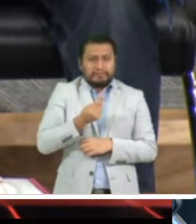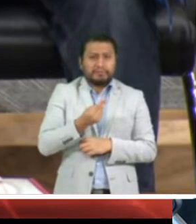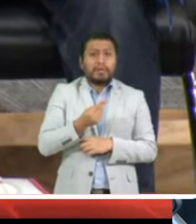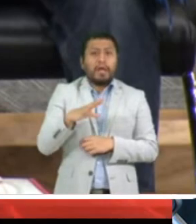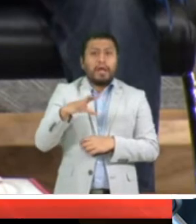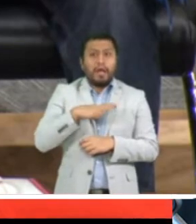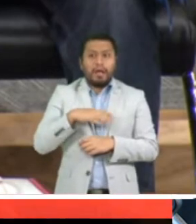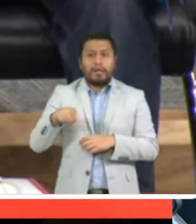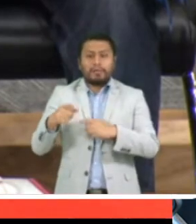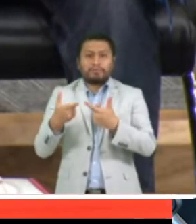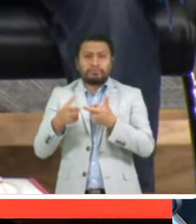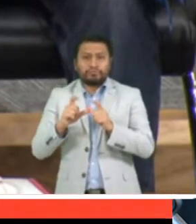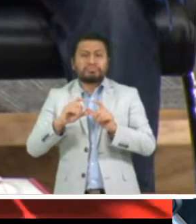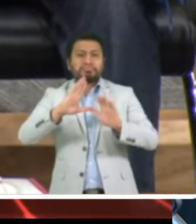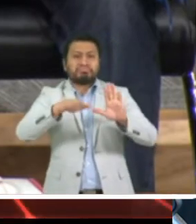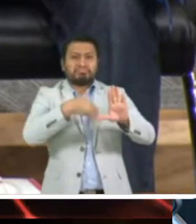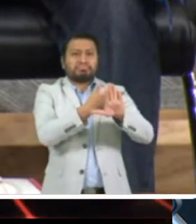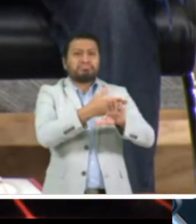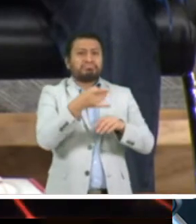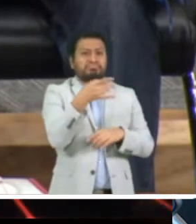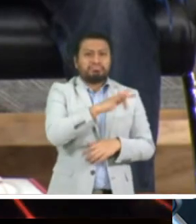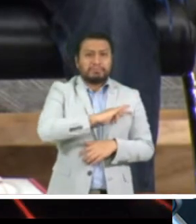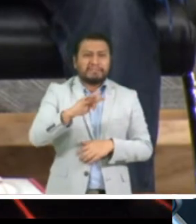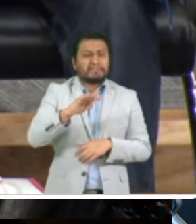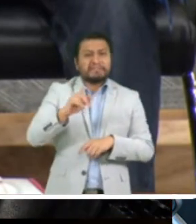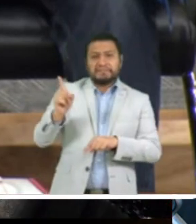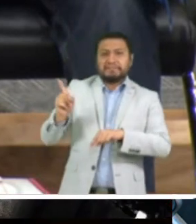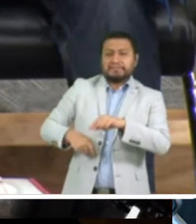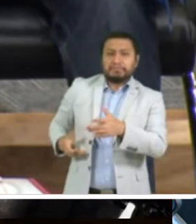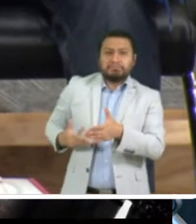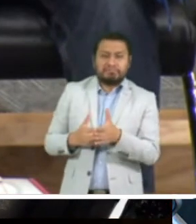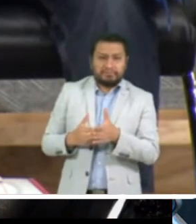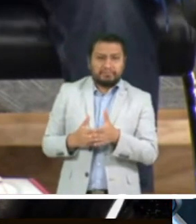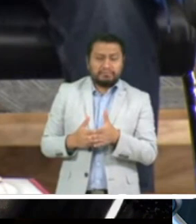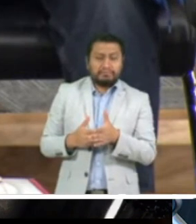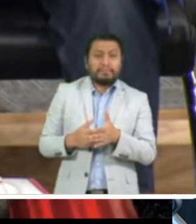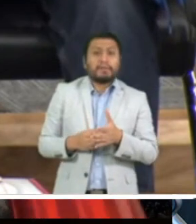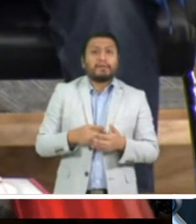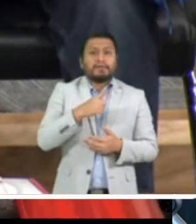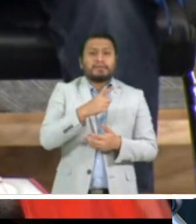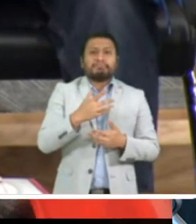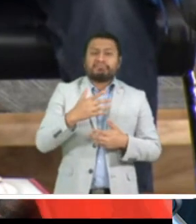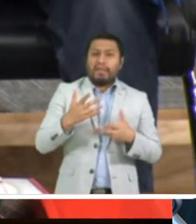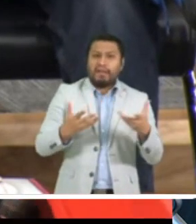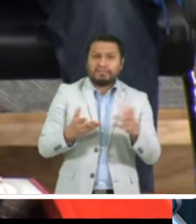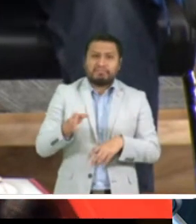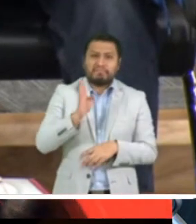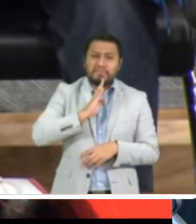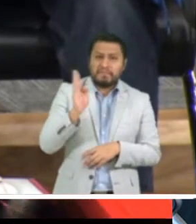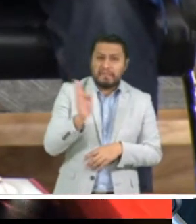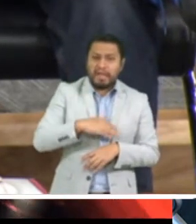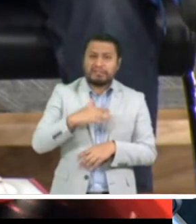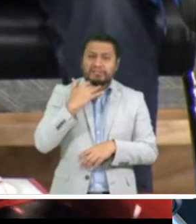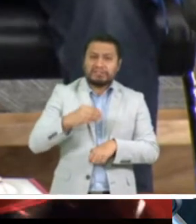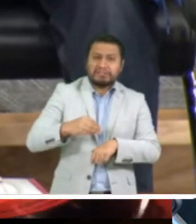voto en tu casilla. Hoy en la sesión del INE, un diputado de Acción